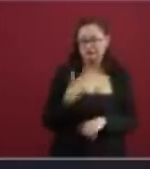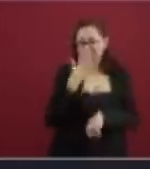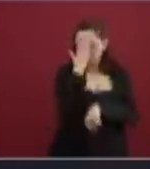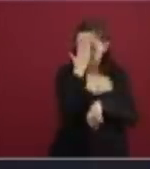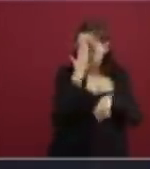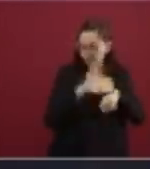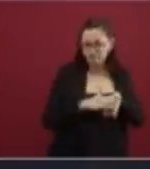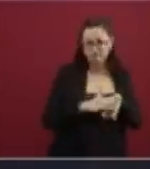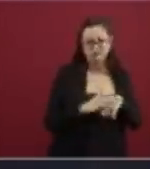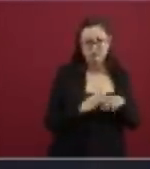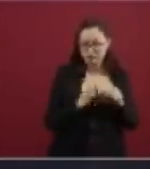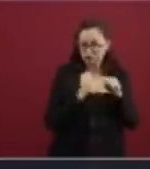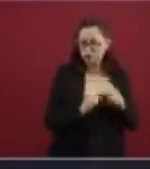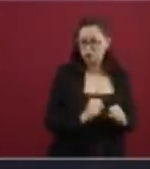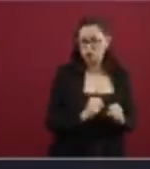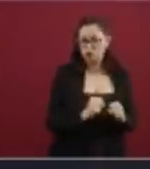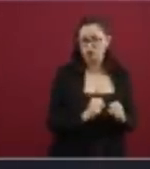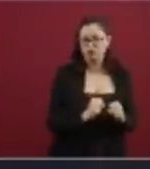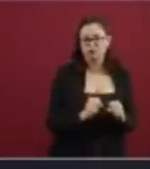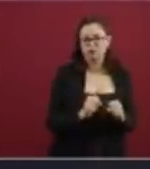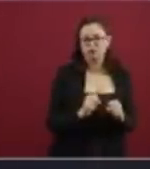conmemorar,